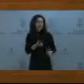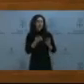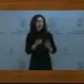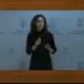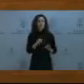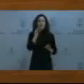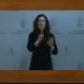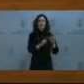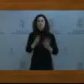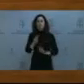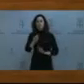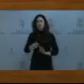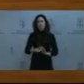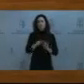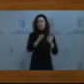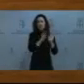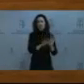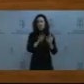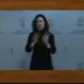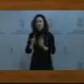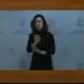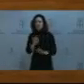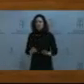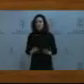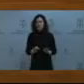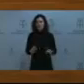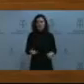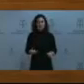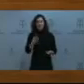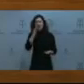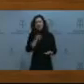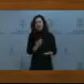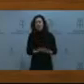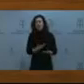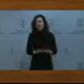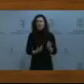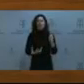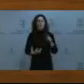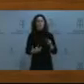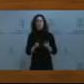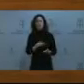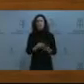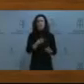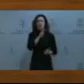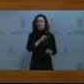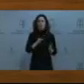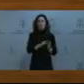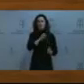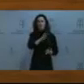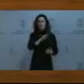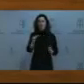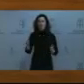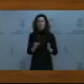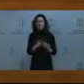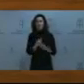62,46% las subvenciones, cuando en realidad están obviando que respecto al plan 2013-2016 cuenta con un presupuesto recortado